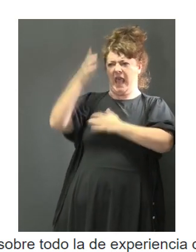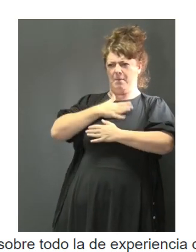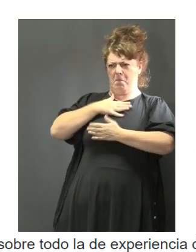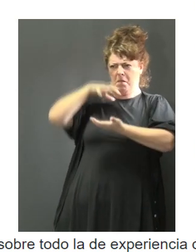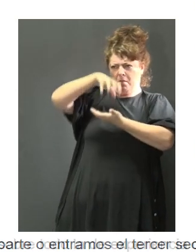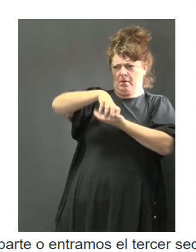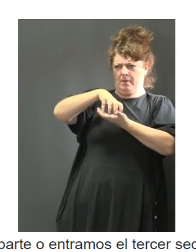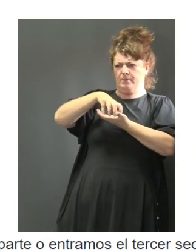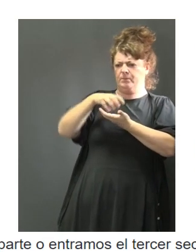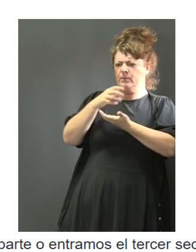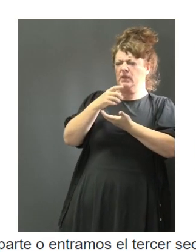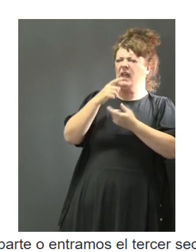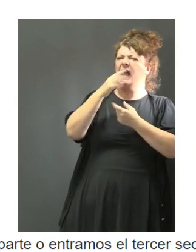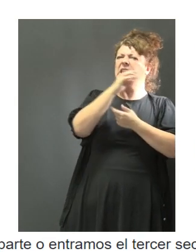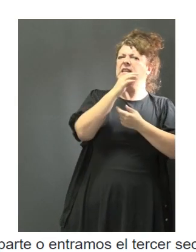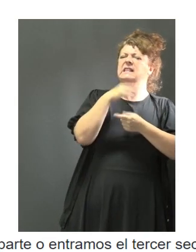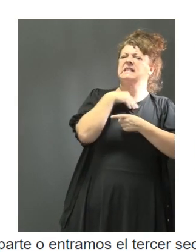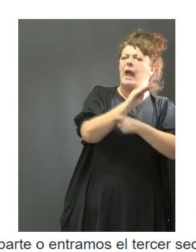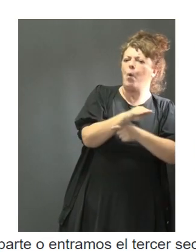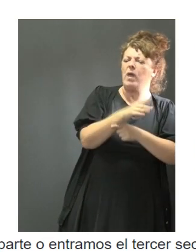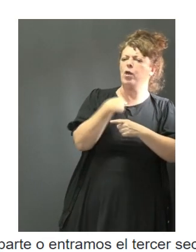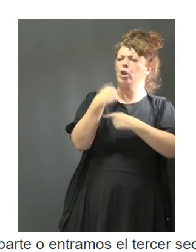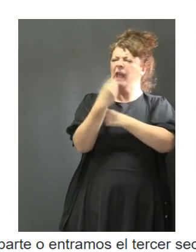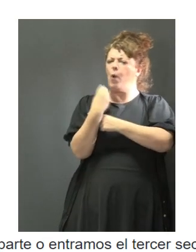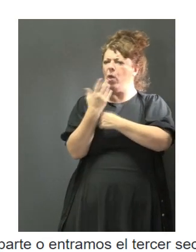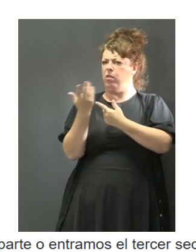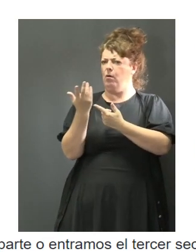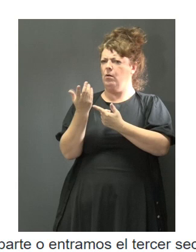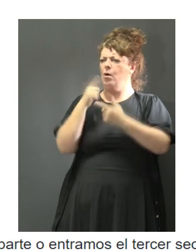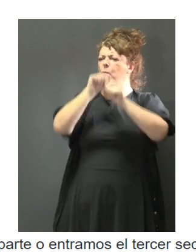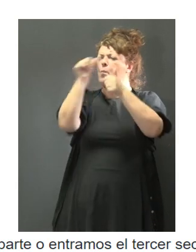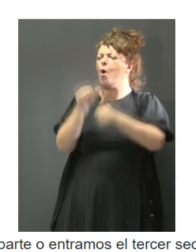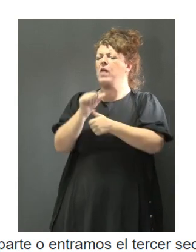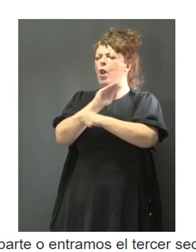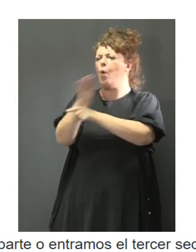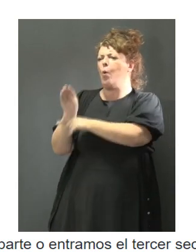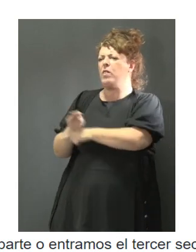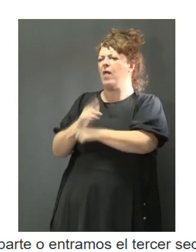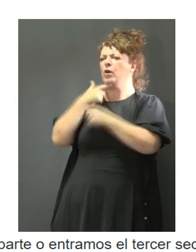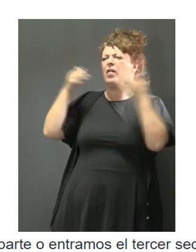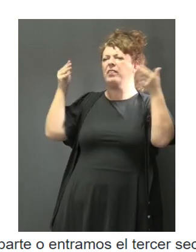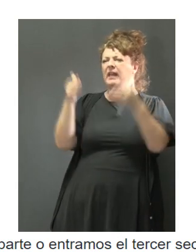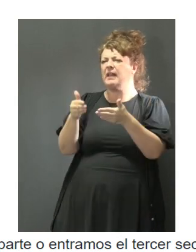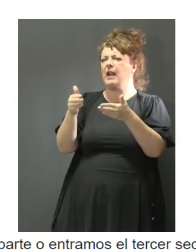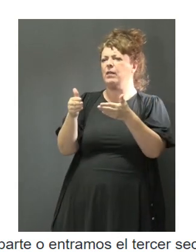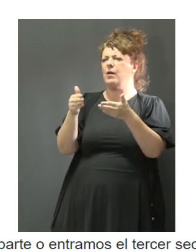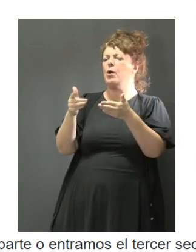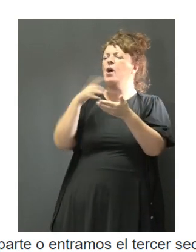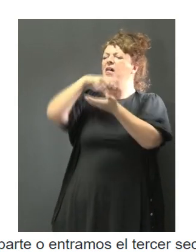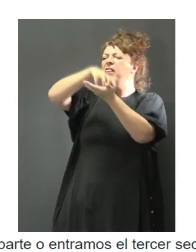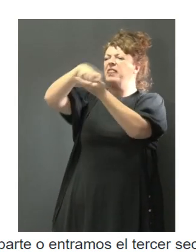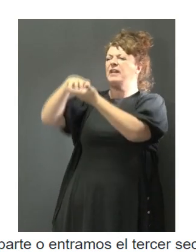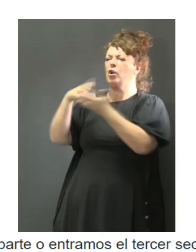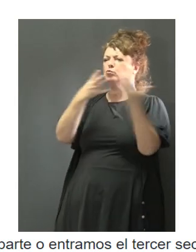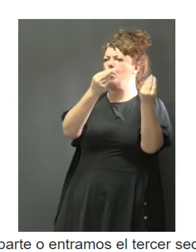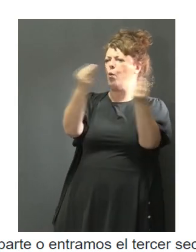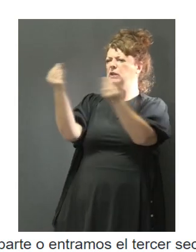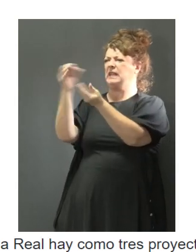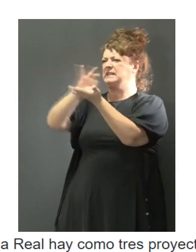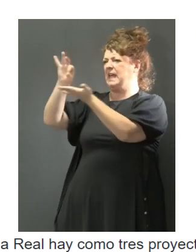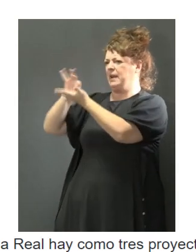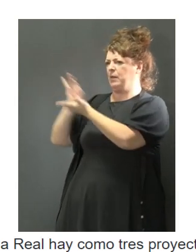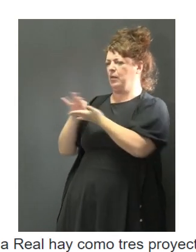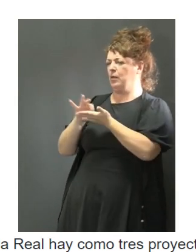hemos trabajado: Te Cuido Labs, donde desarrollábamos un modelo de cuidados centralizado de centros multiservicios, como puede ser un